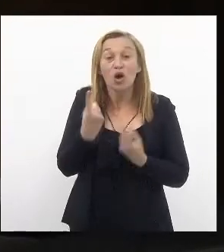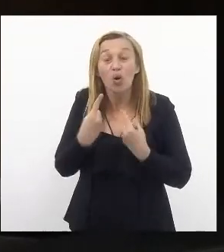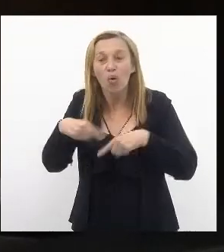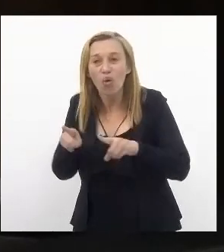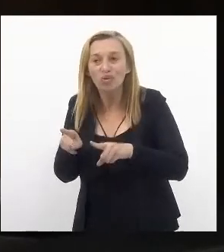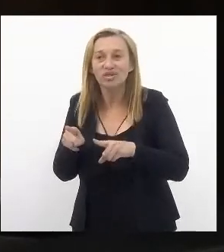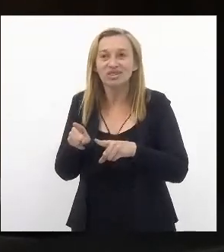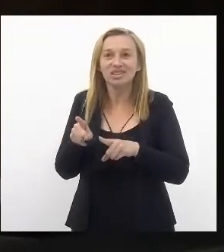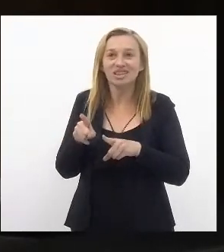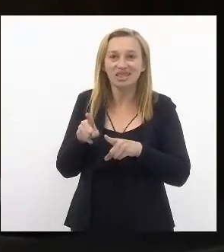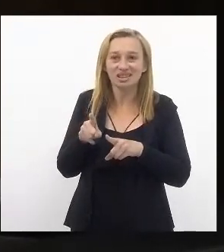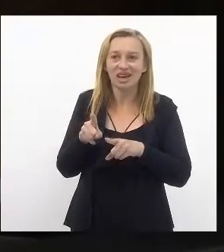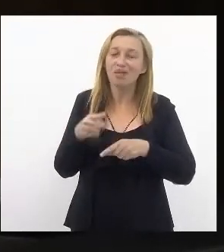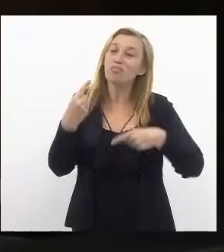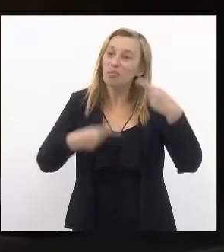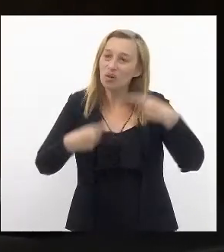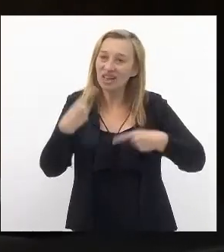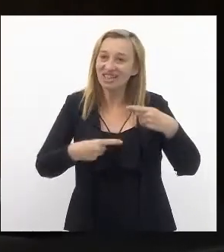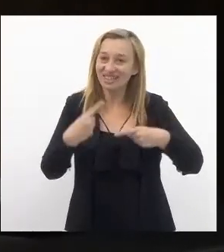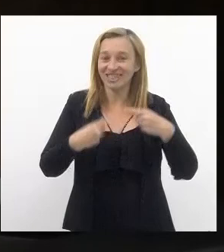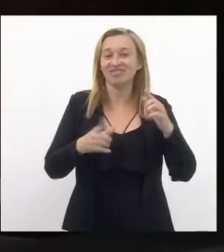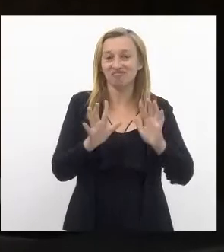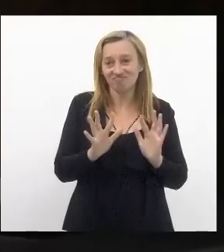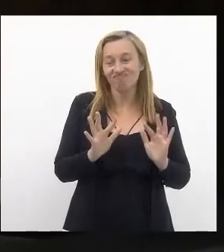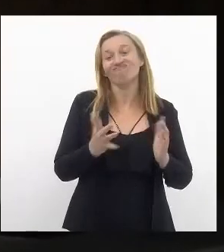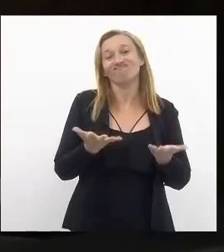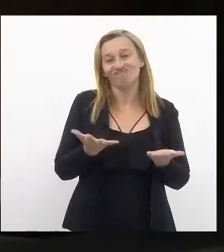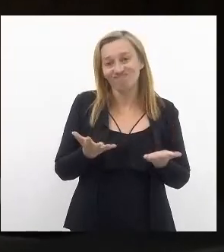contra la herencia política familiar,